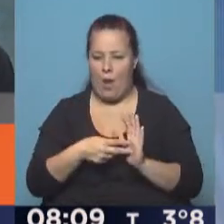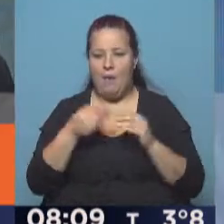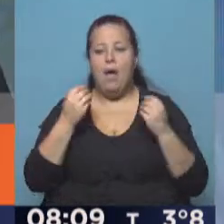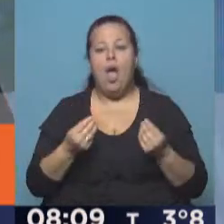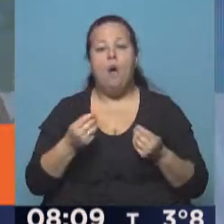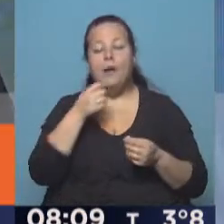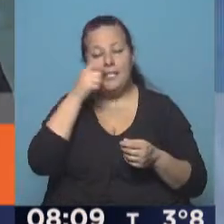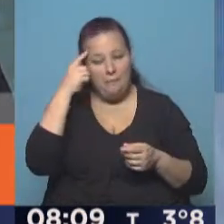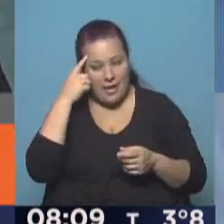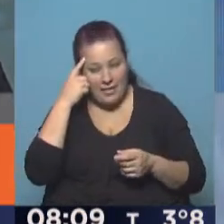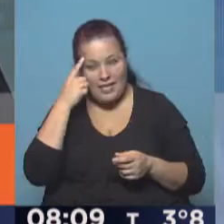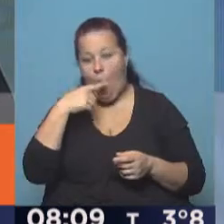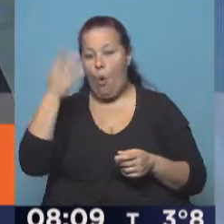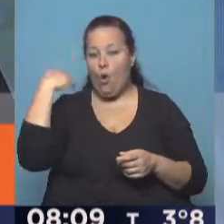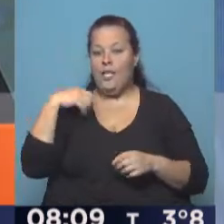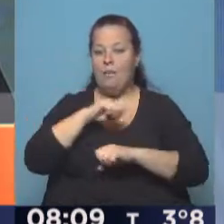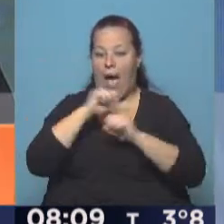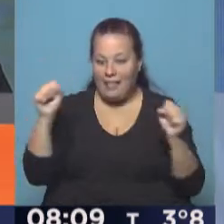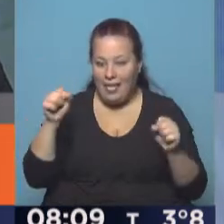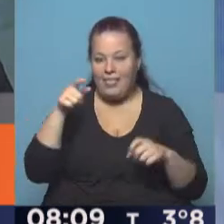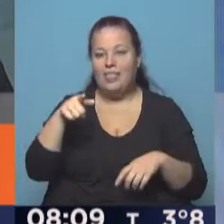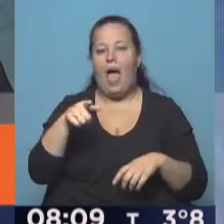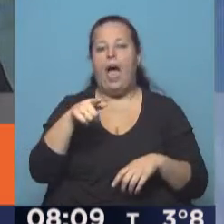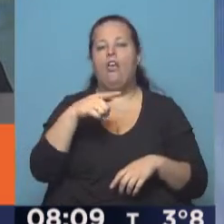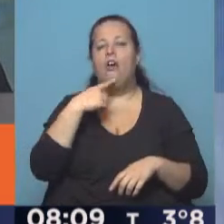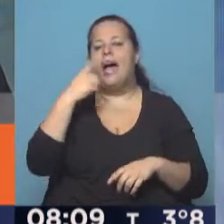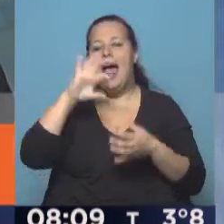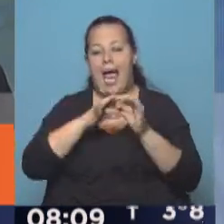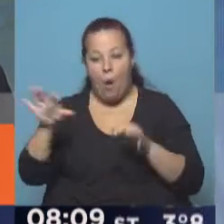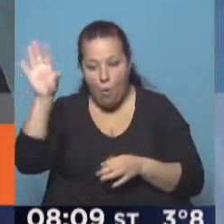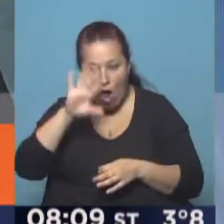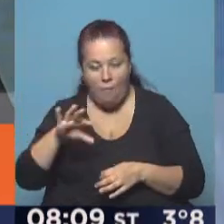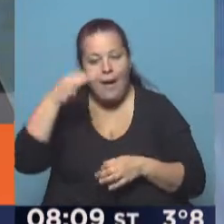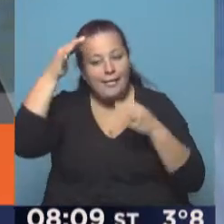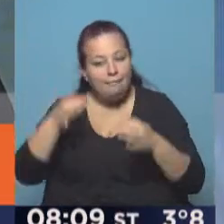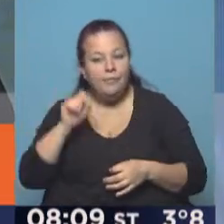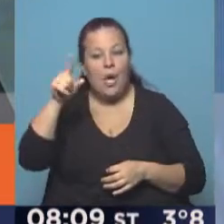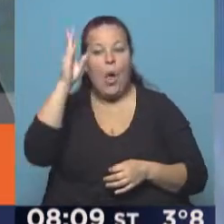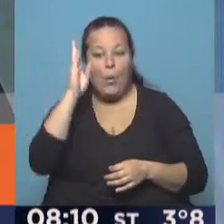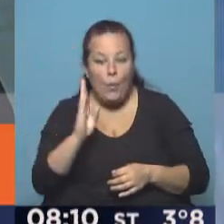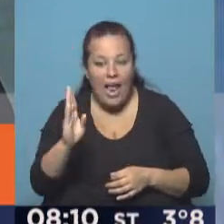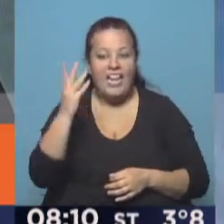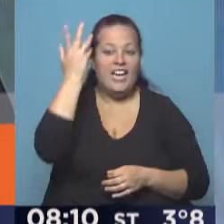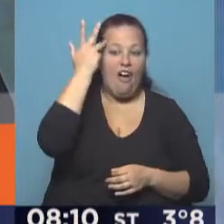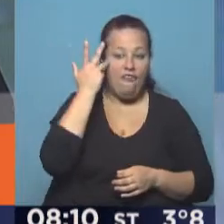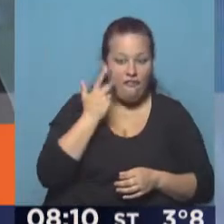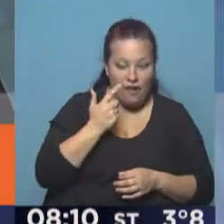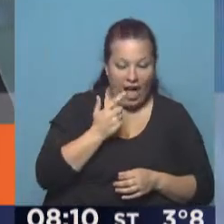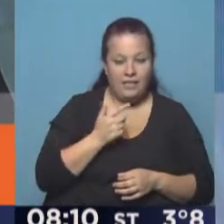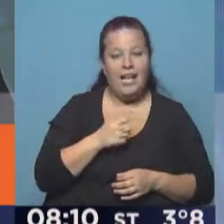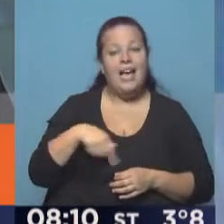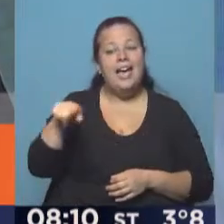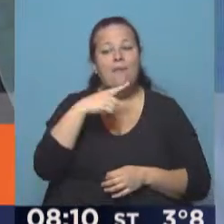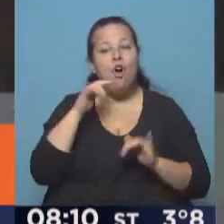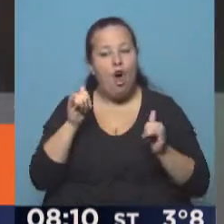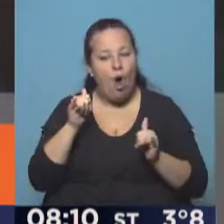si analizamos los últimos atentados en Europa, específicamente en Bélgica y en Francia, estos